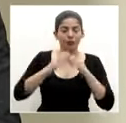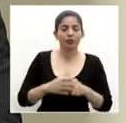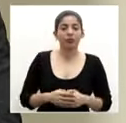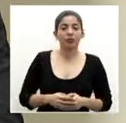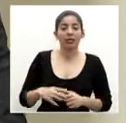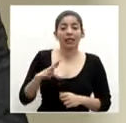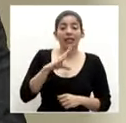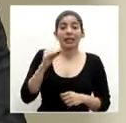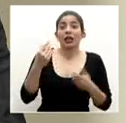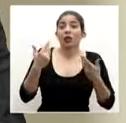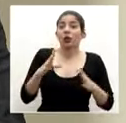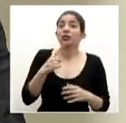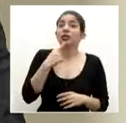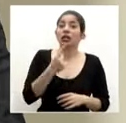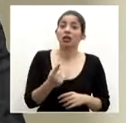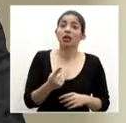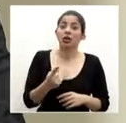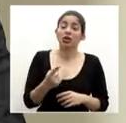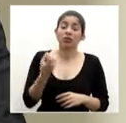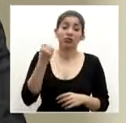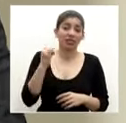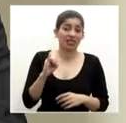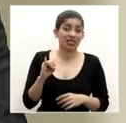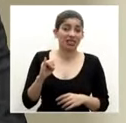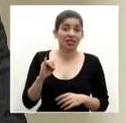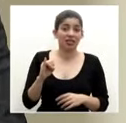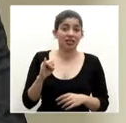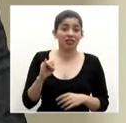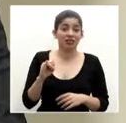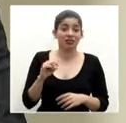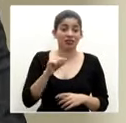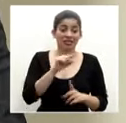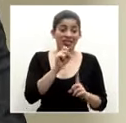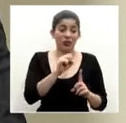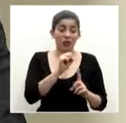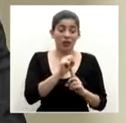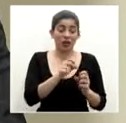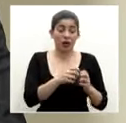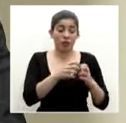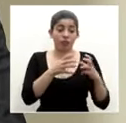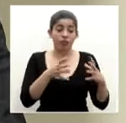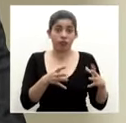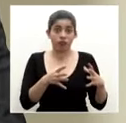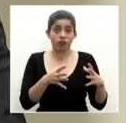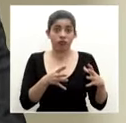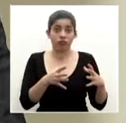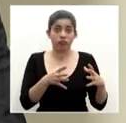y lo que hemos dicho, o sea, si esta condición de aumento de casos